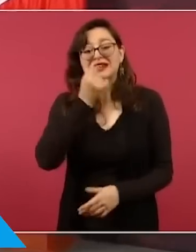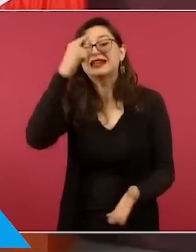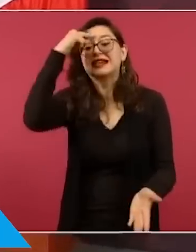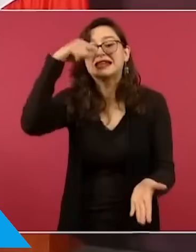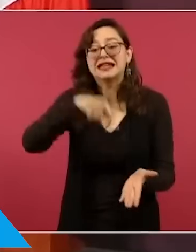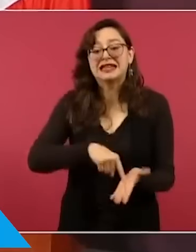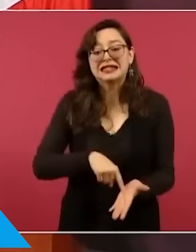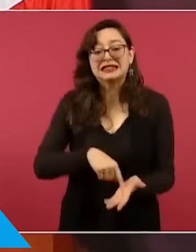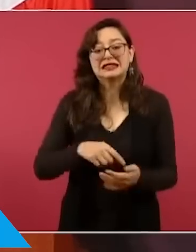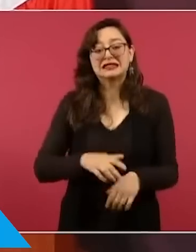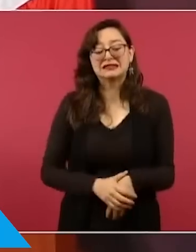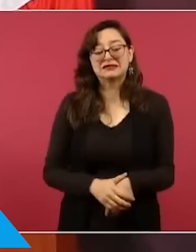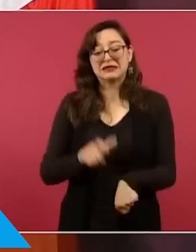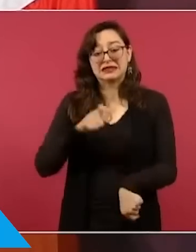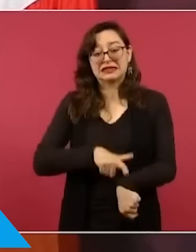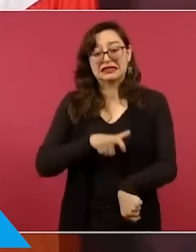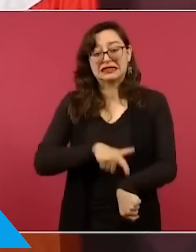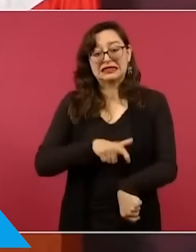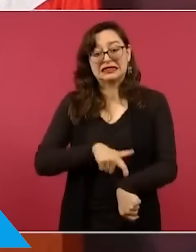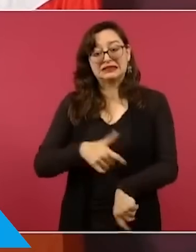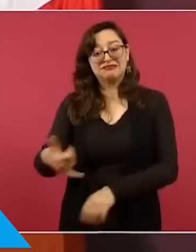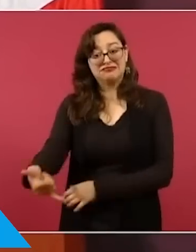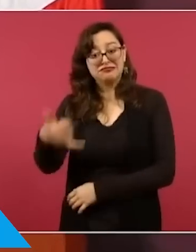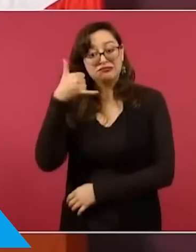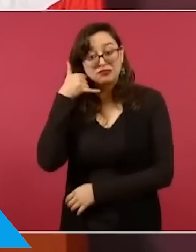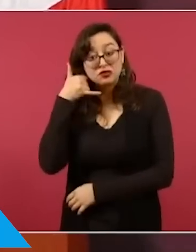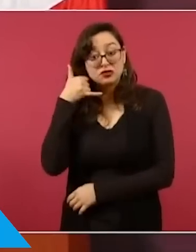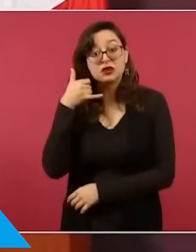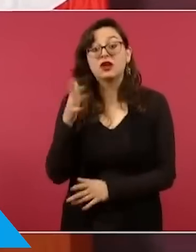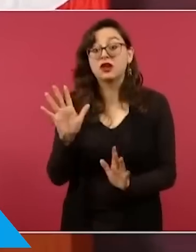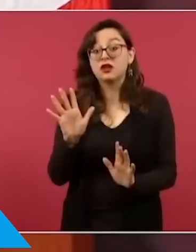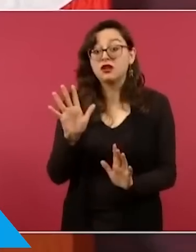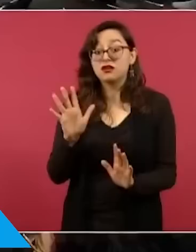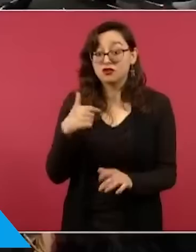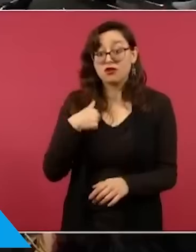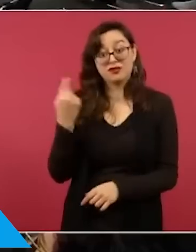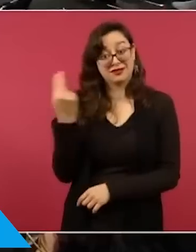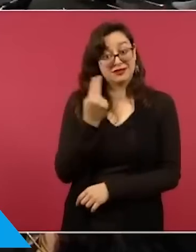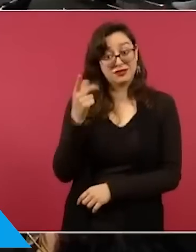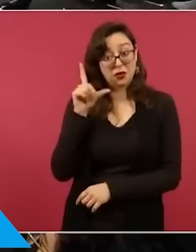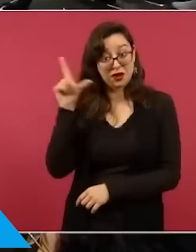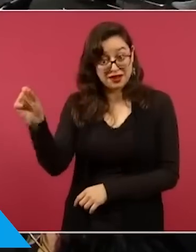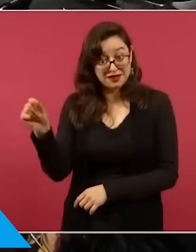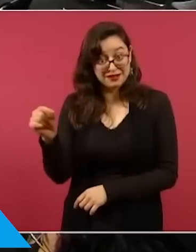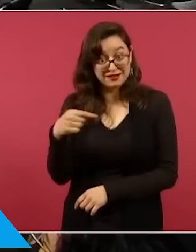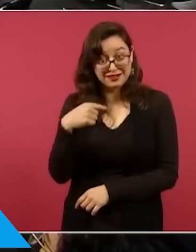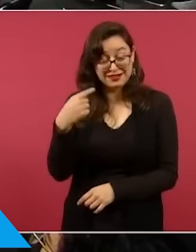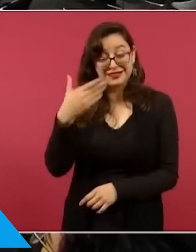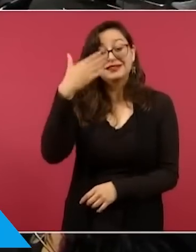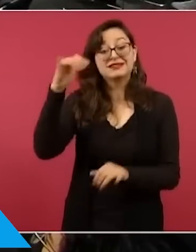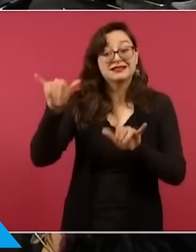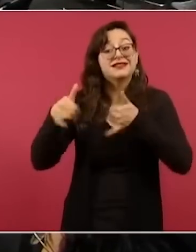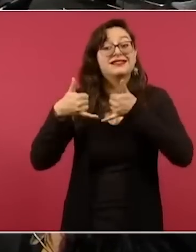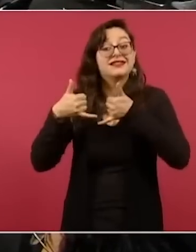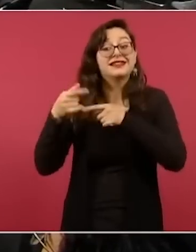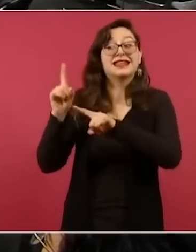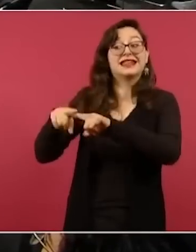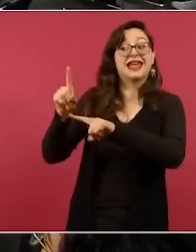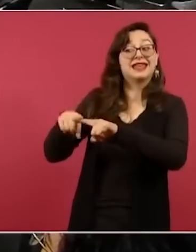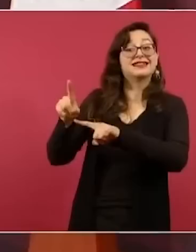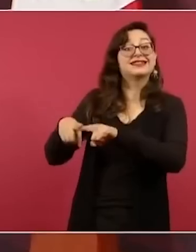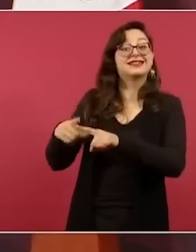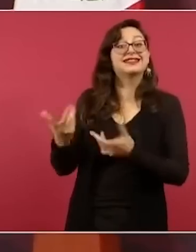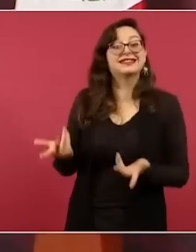que ya como eso me va. Si les digo con quién, ¿me dejan ir? ¿Sí? ¿Sí o no?